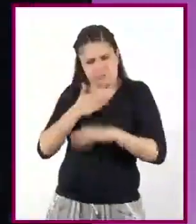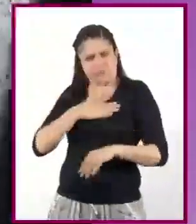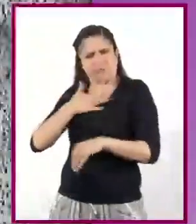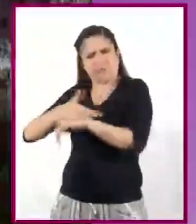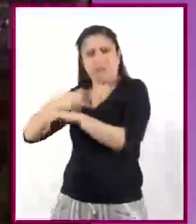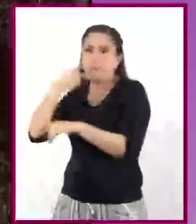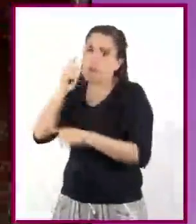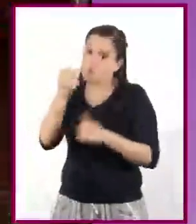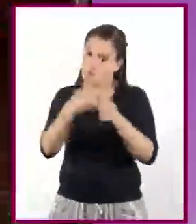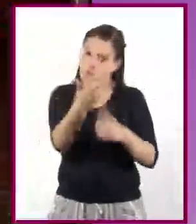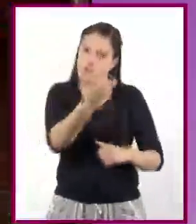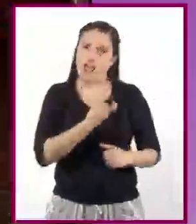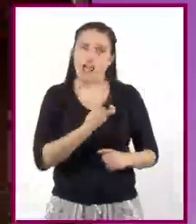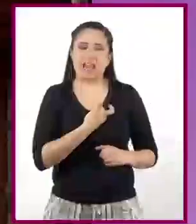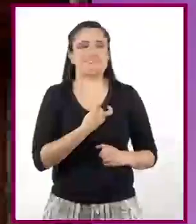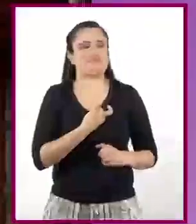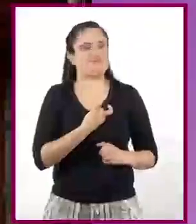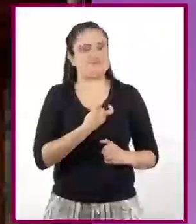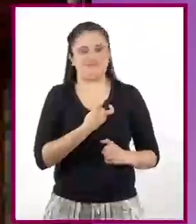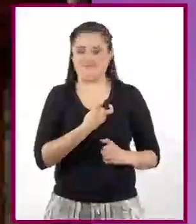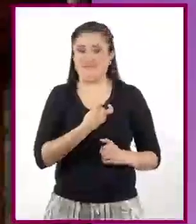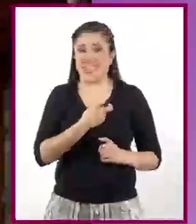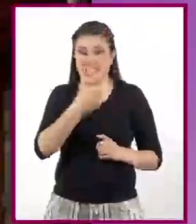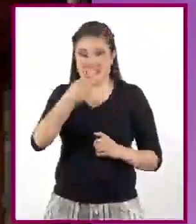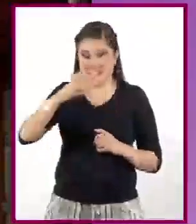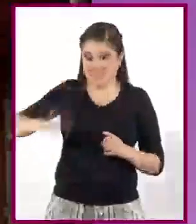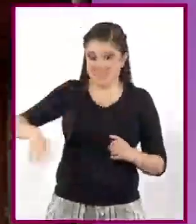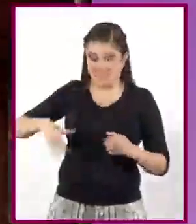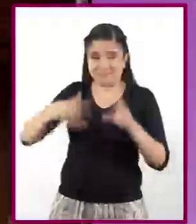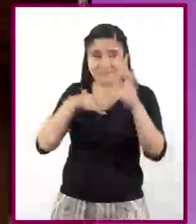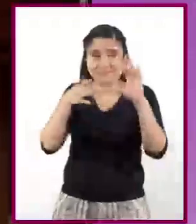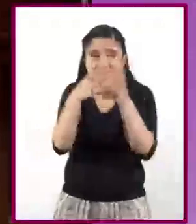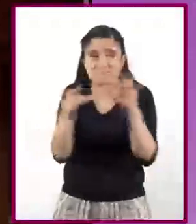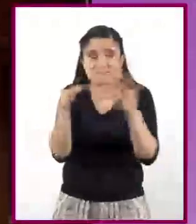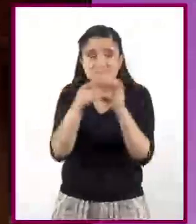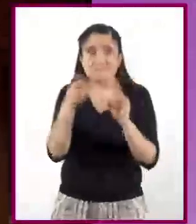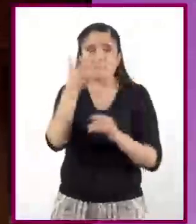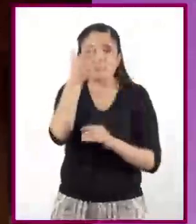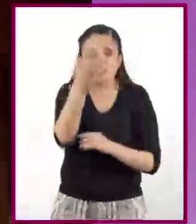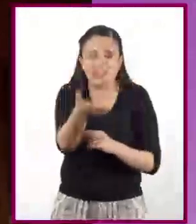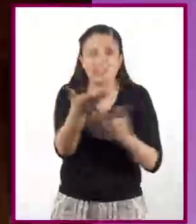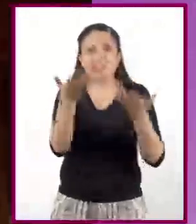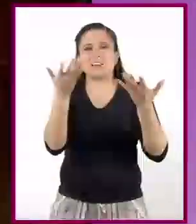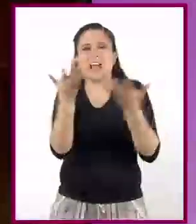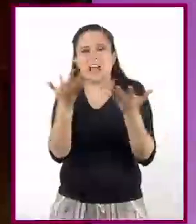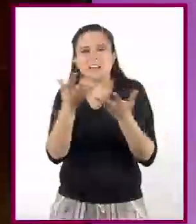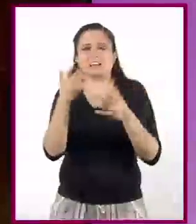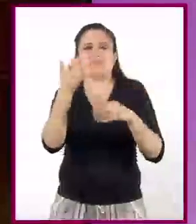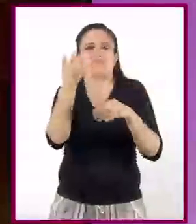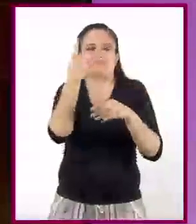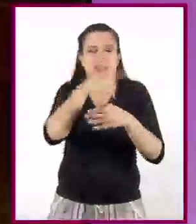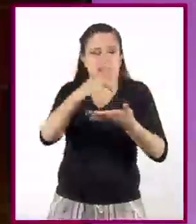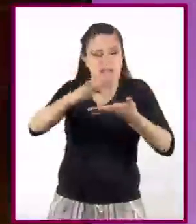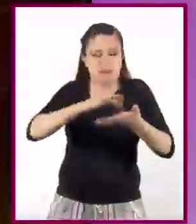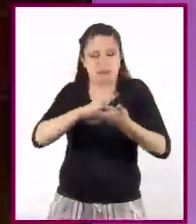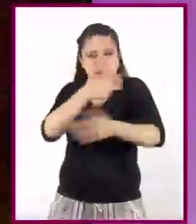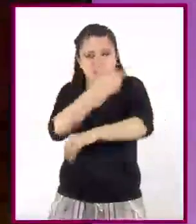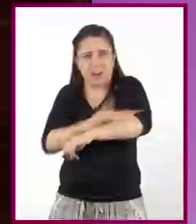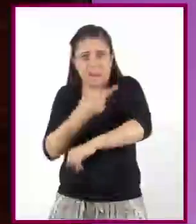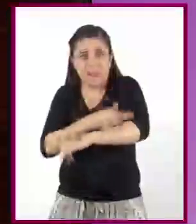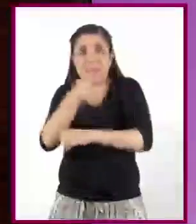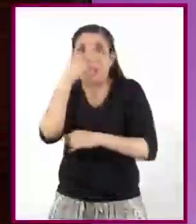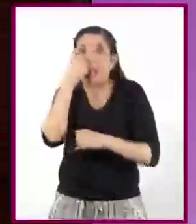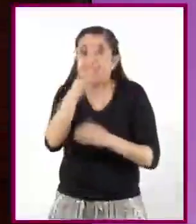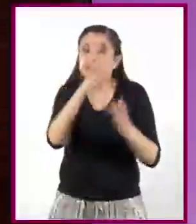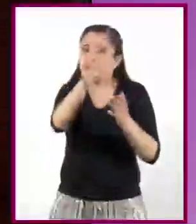dinero. Por todo lo anterior, al realizar o solicitar algún servicio, es muy importante que además de hacer valer nuestros